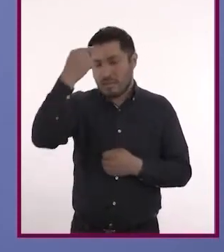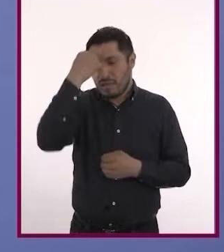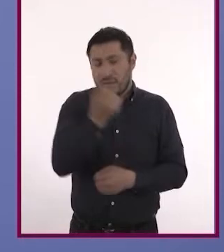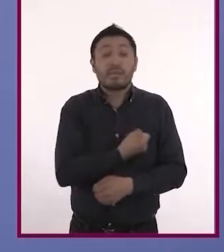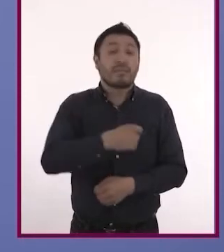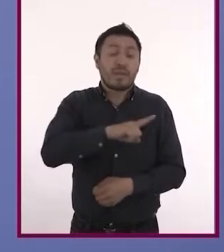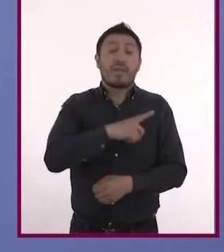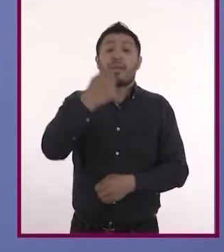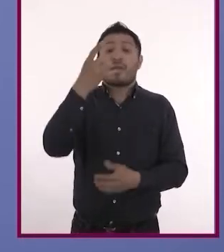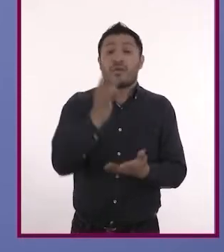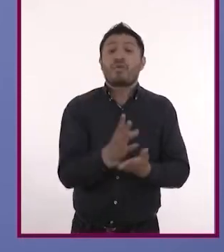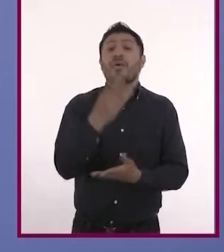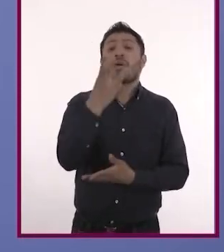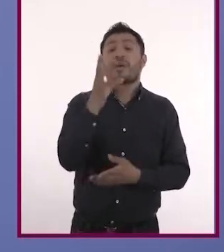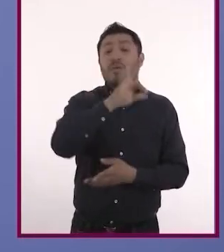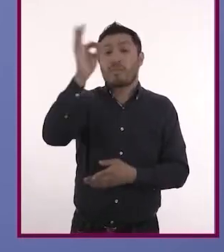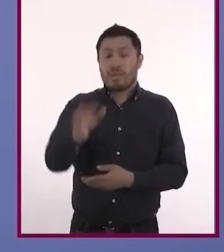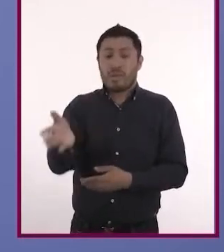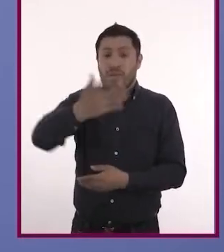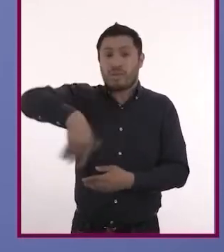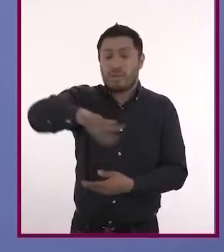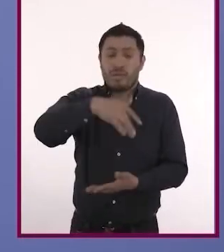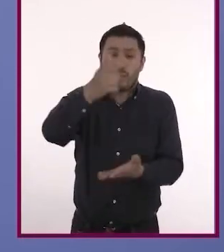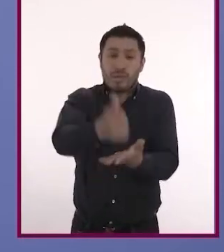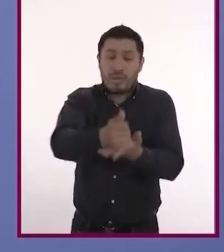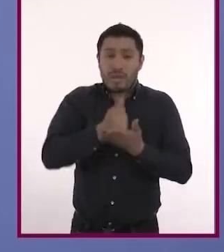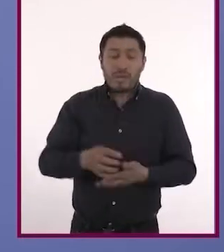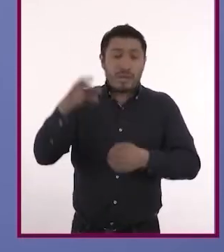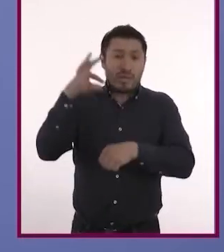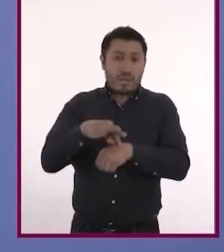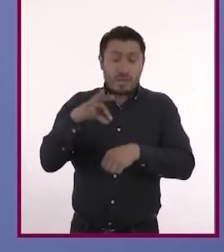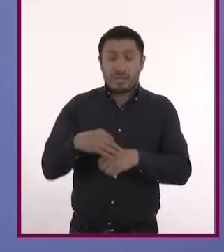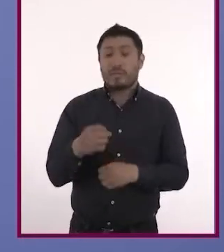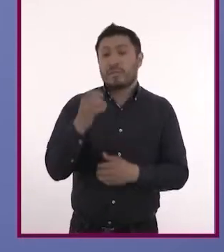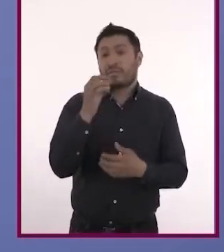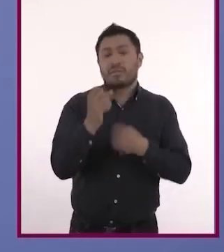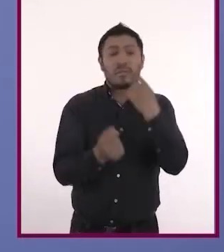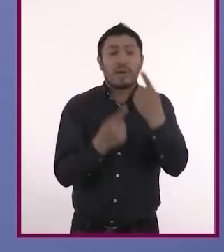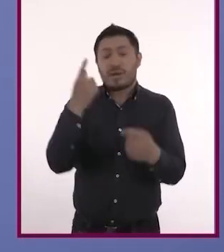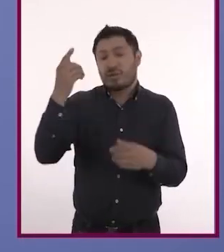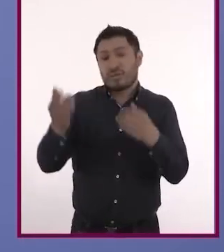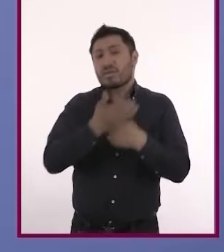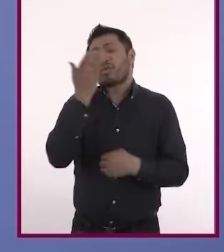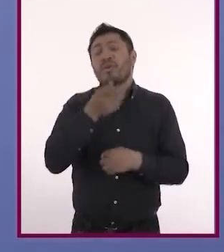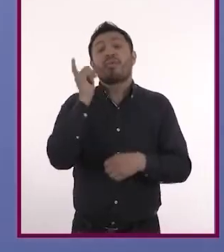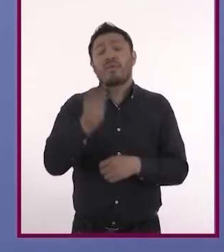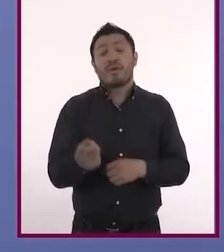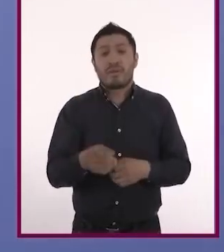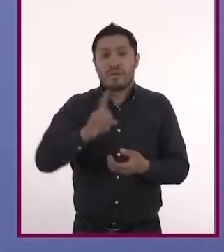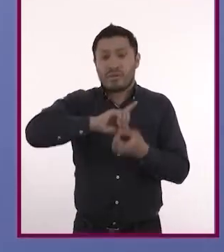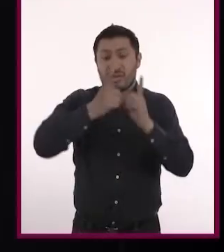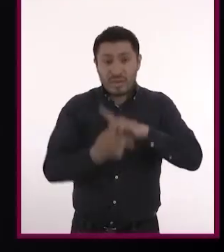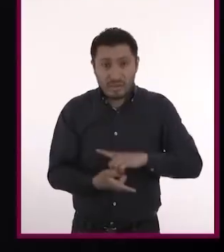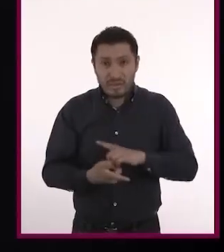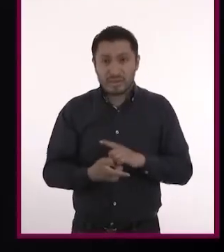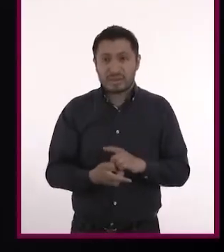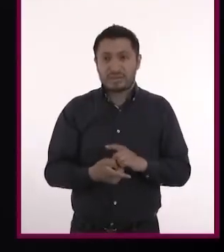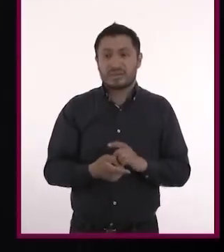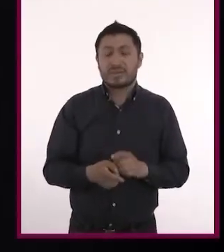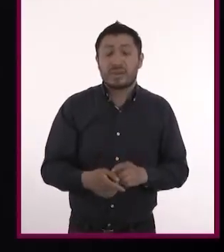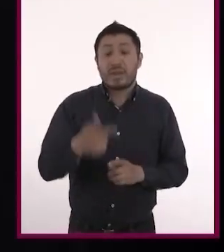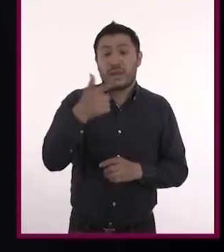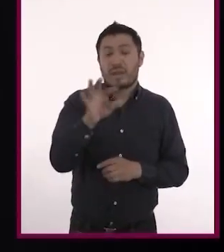y solo 3% busca atención médica. Algunos de los trastornos mentales más comunes son depresión. Afecta